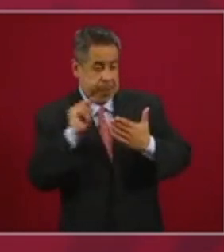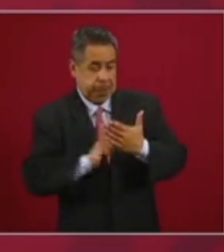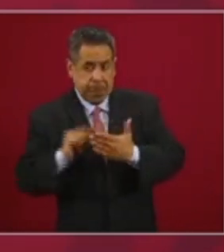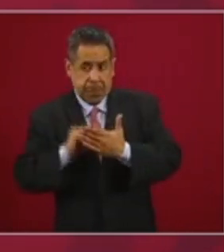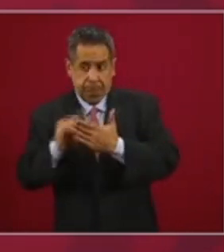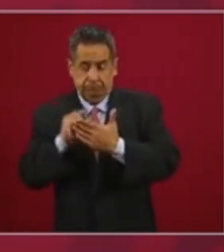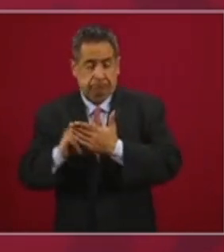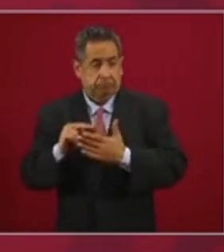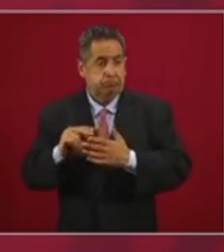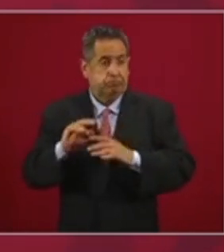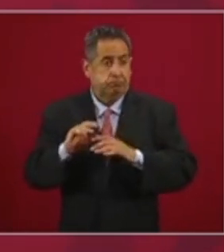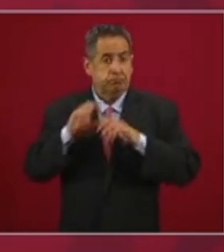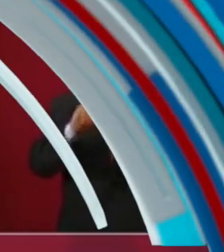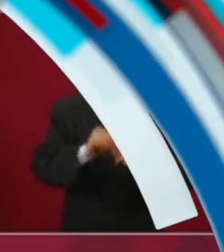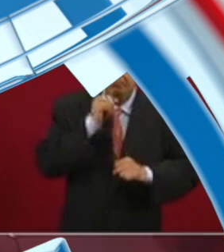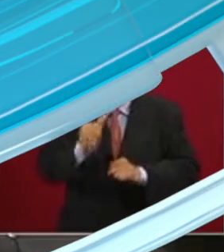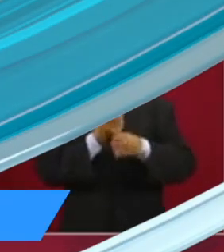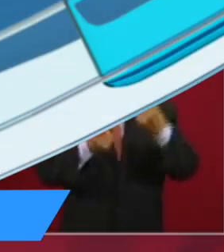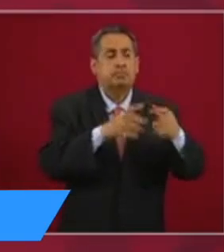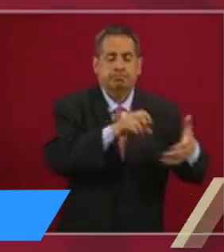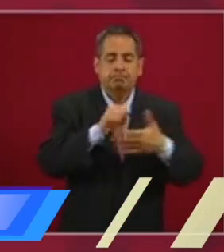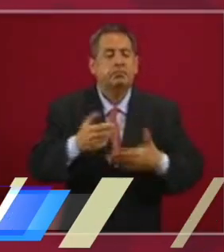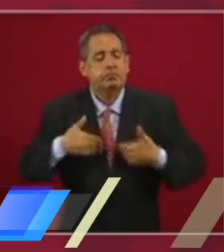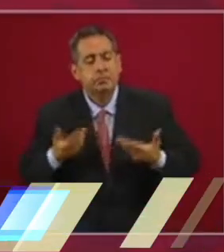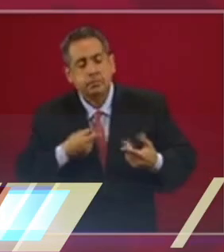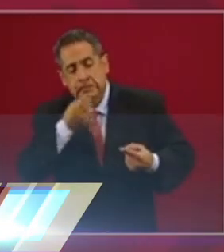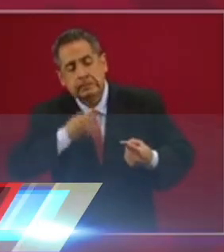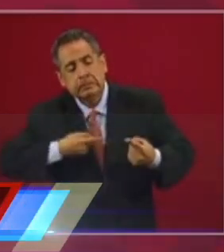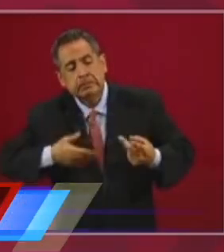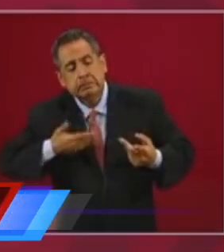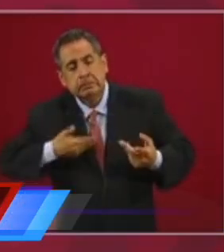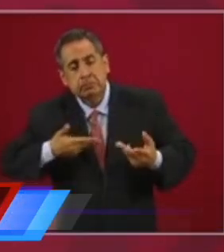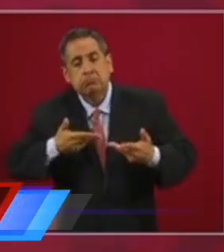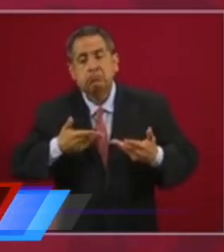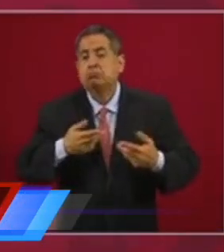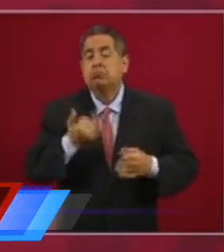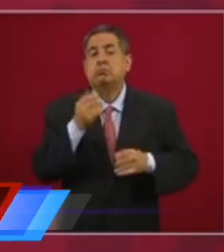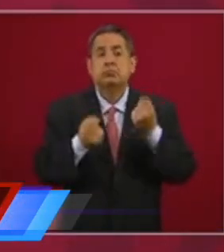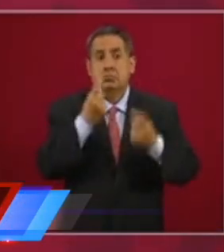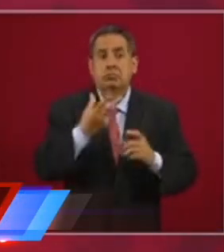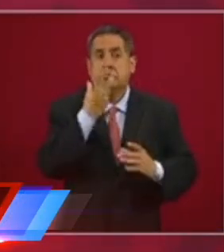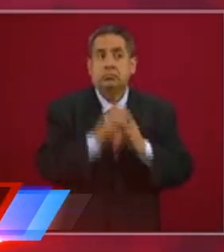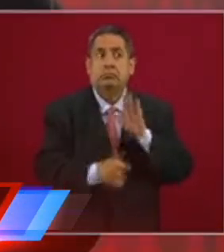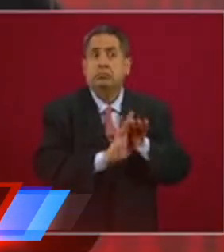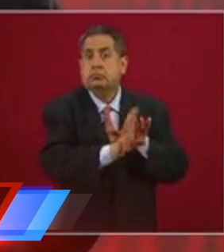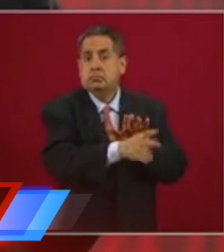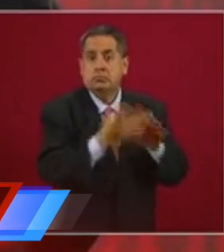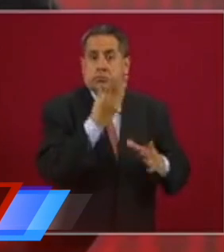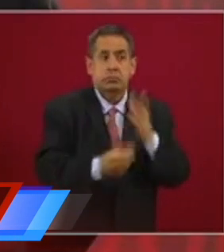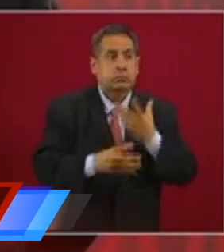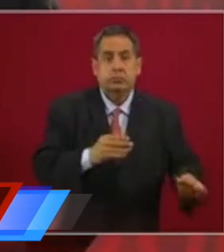a reunir las firmas. El presidente Andrés Manuel López Obrador informó esta mañana que se tiene información de que Tomás